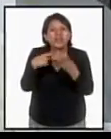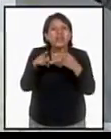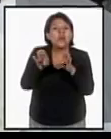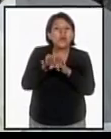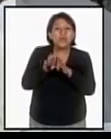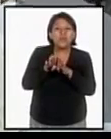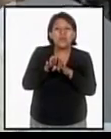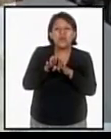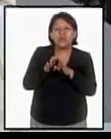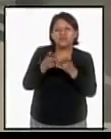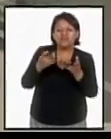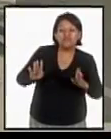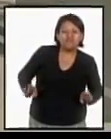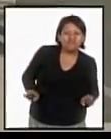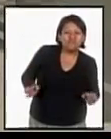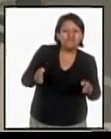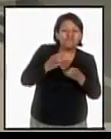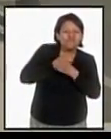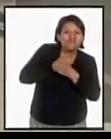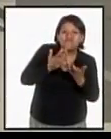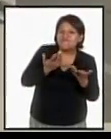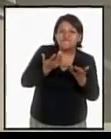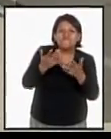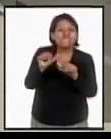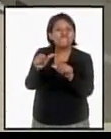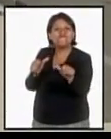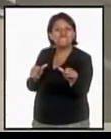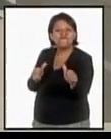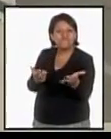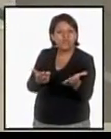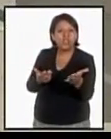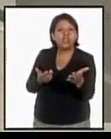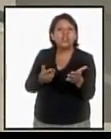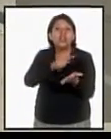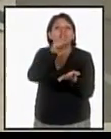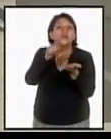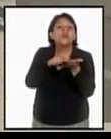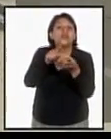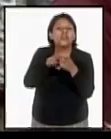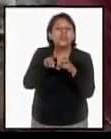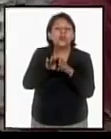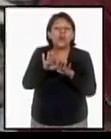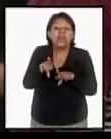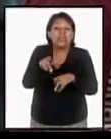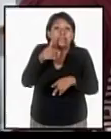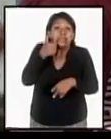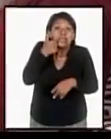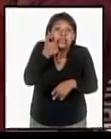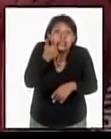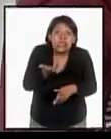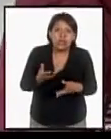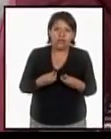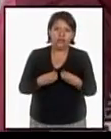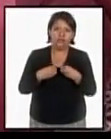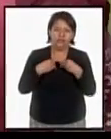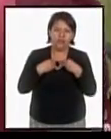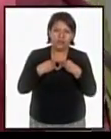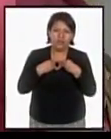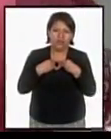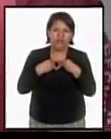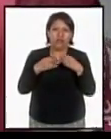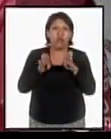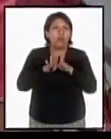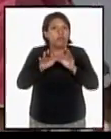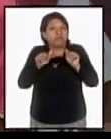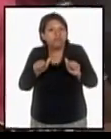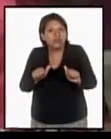condiciones sociales, en condiciones educativas de desventaja y se posicionan en un intento de sobrevivencia